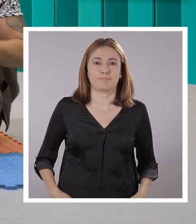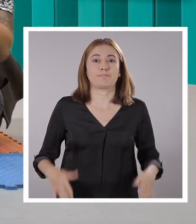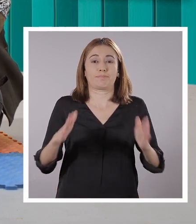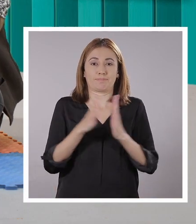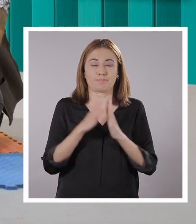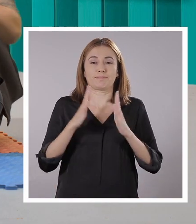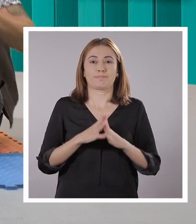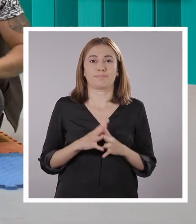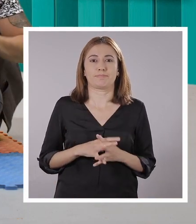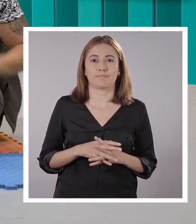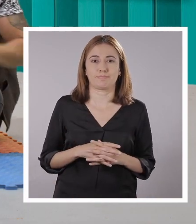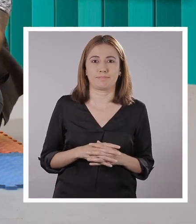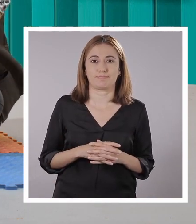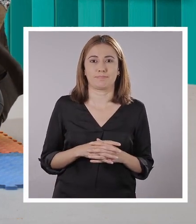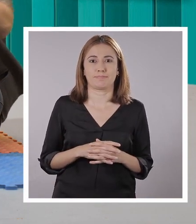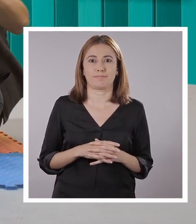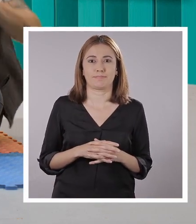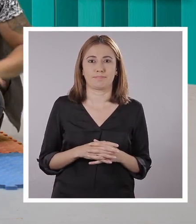8.